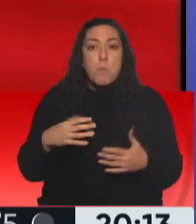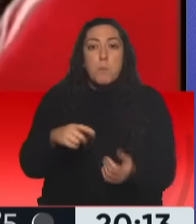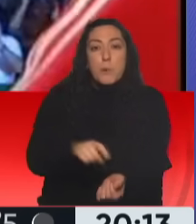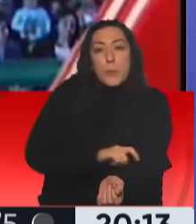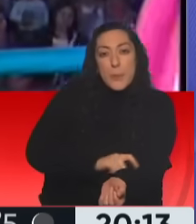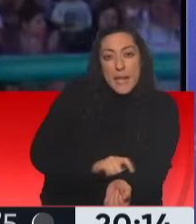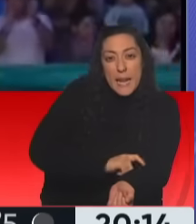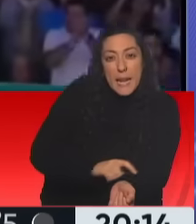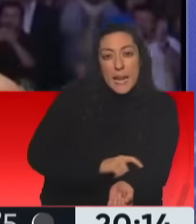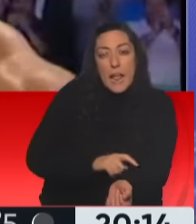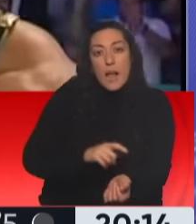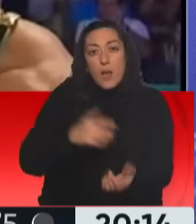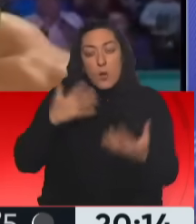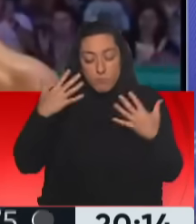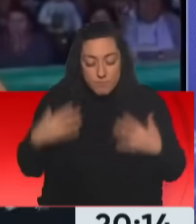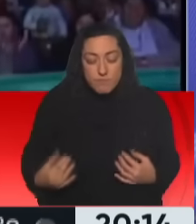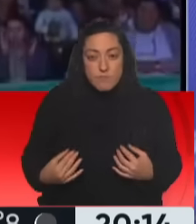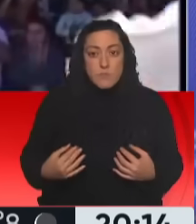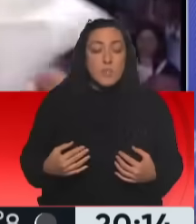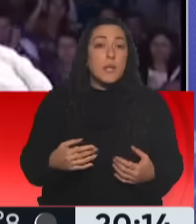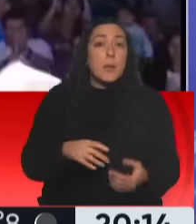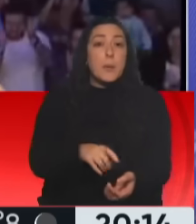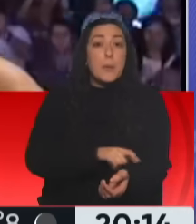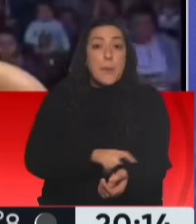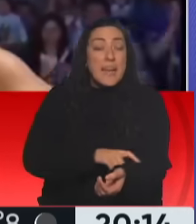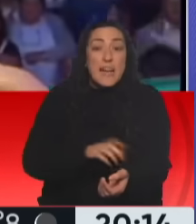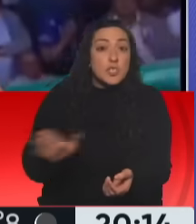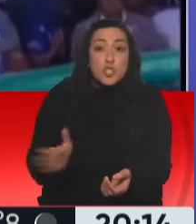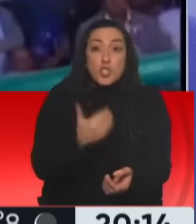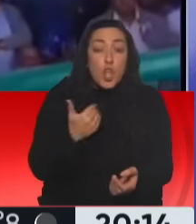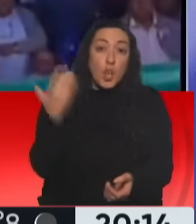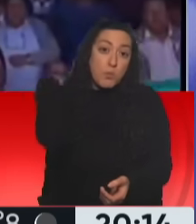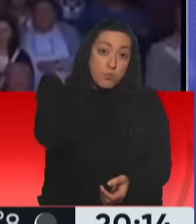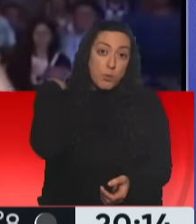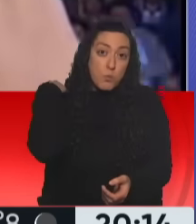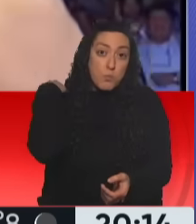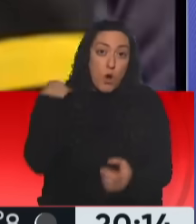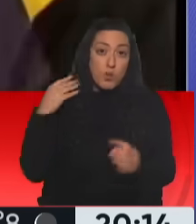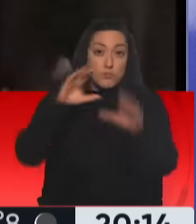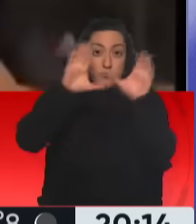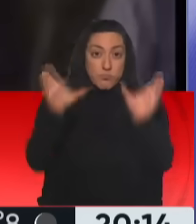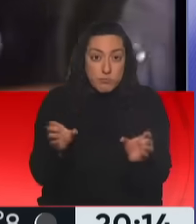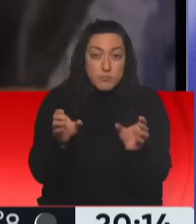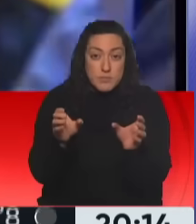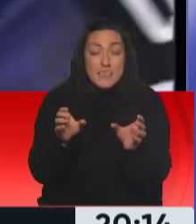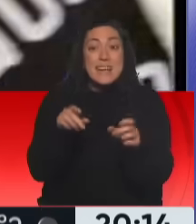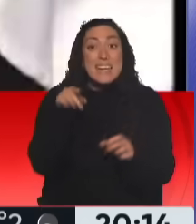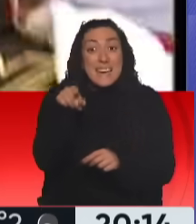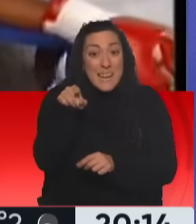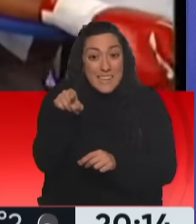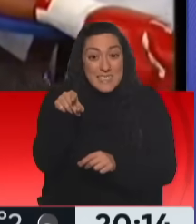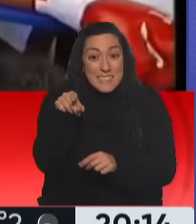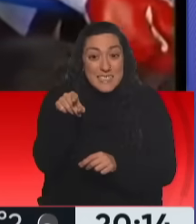cuerpo. Mm. Tengamos en cuenta que todas las venas van al pulmón, Sí. porque la sangre que lleva las venas se tienen que oxigenar. Ella tuvo